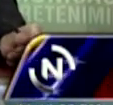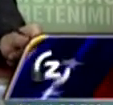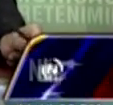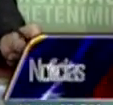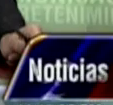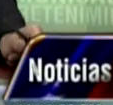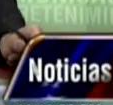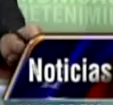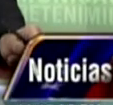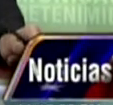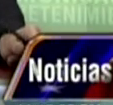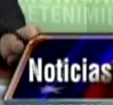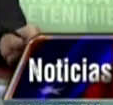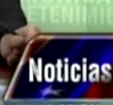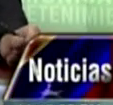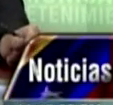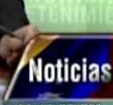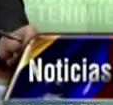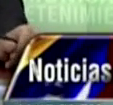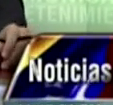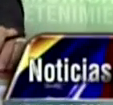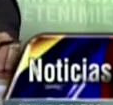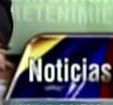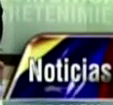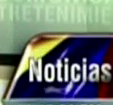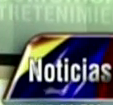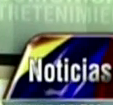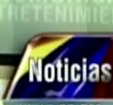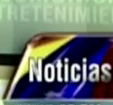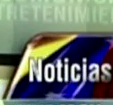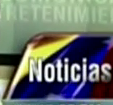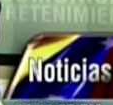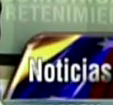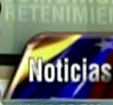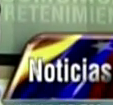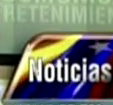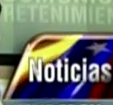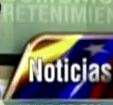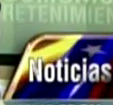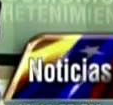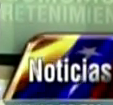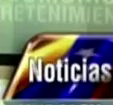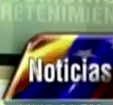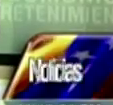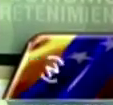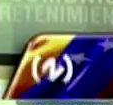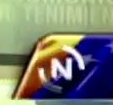nosotros despedimos este avance. Sigan en sintonía de la programación que les ofrece Venezolana de Televisión.